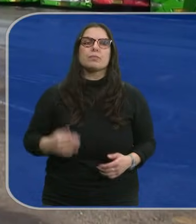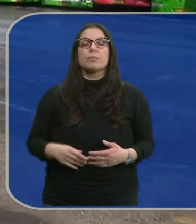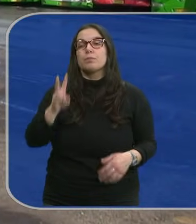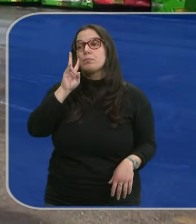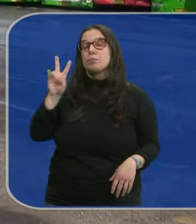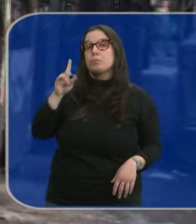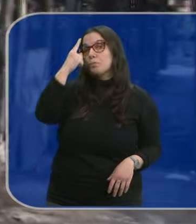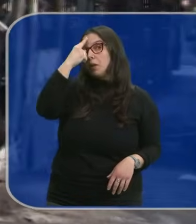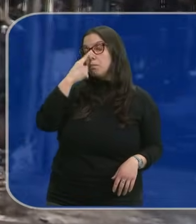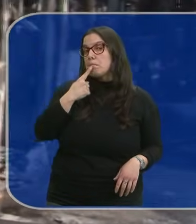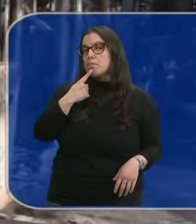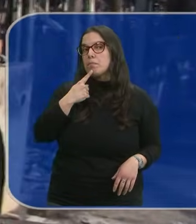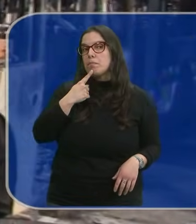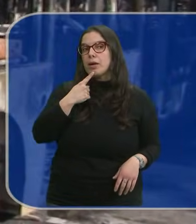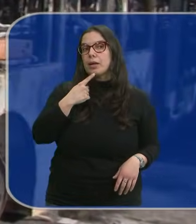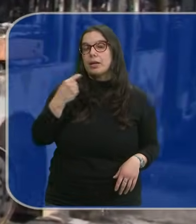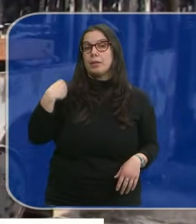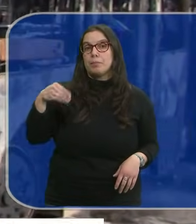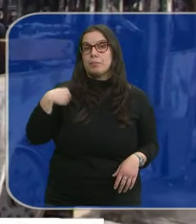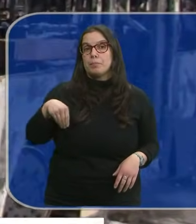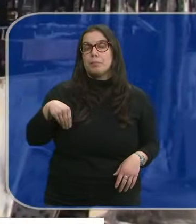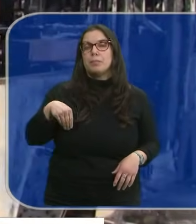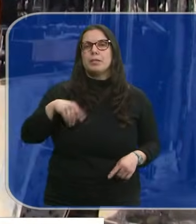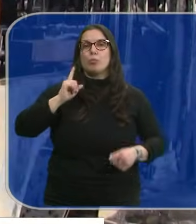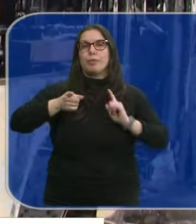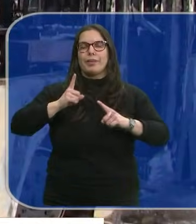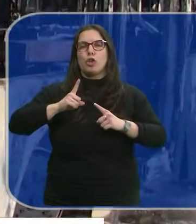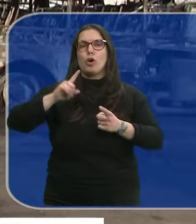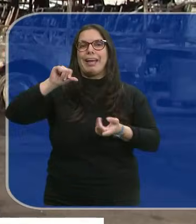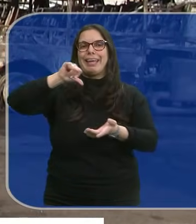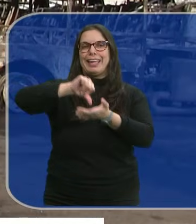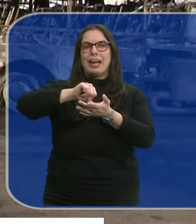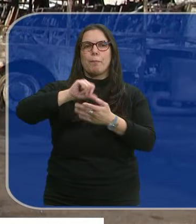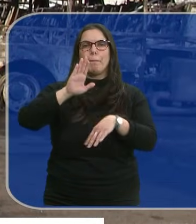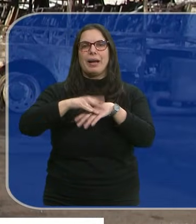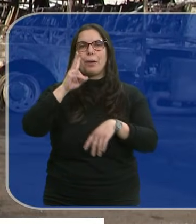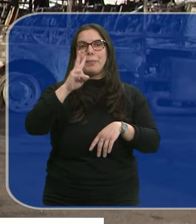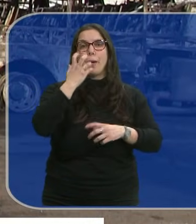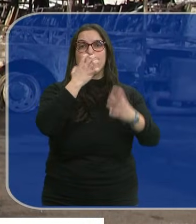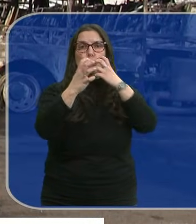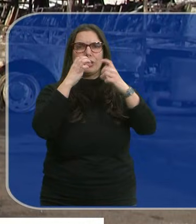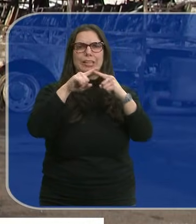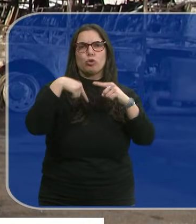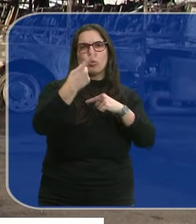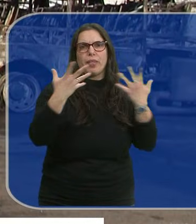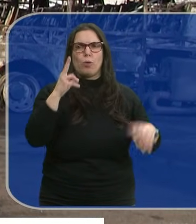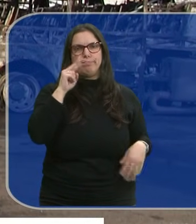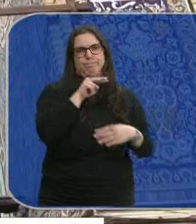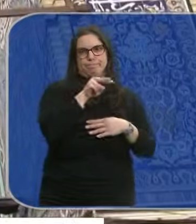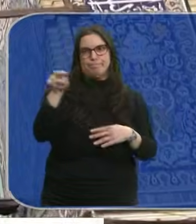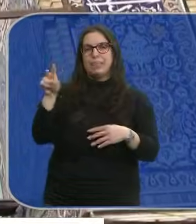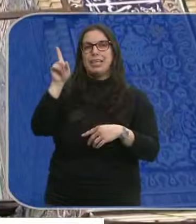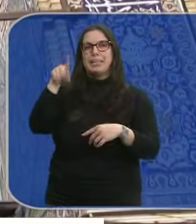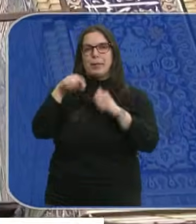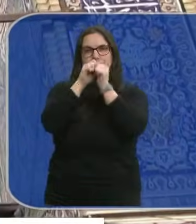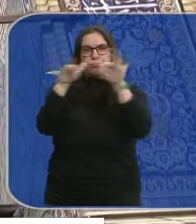Estas son las imágenes que ha querido mostrar el régimen iraní a medios internacionales para enseñar los destrozos por las protestas multitudinarias. También